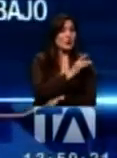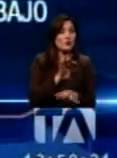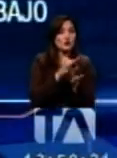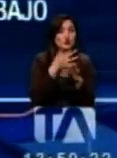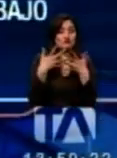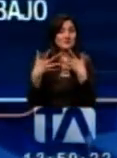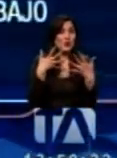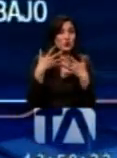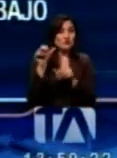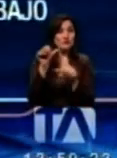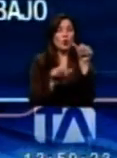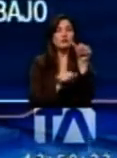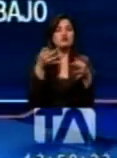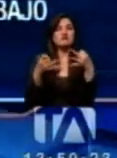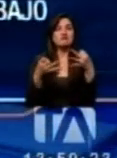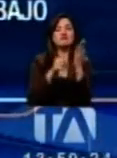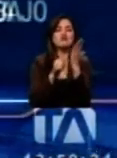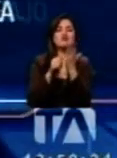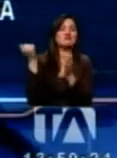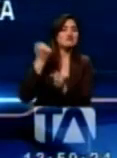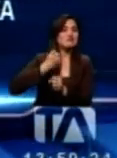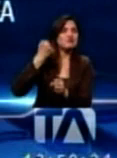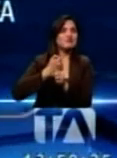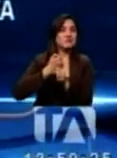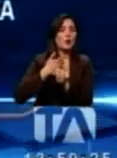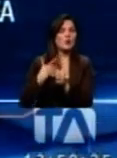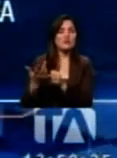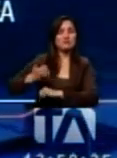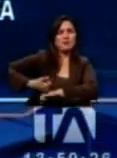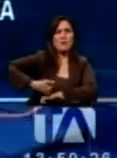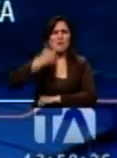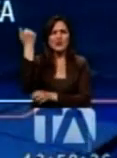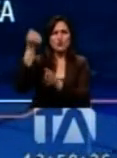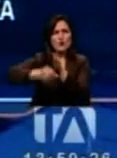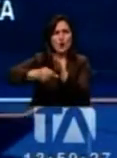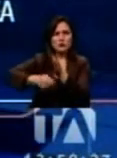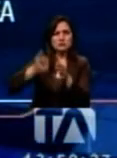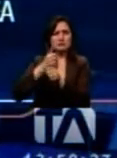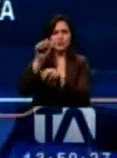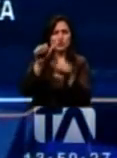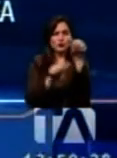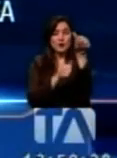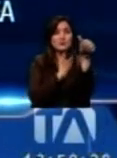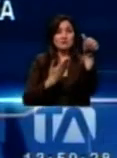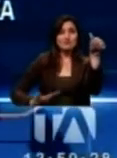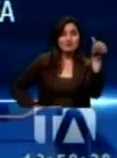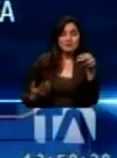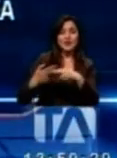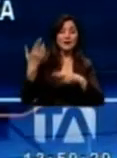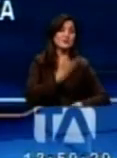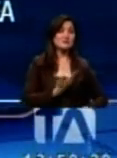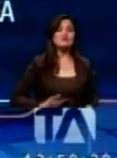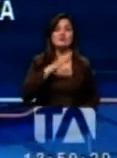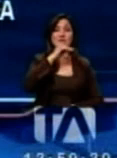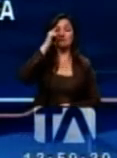de Transparencia, asesora jurídica del ministro de Trabajo, trabajó en la Procuraduría General del Estado, también como asesora del despacho presidencial del exmandatario